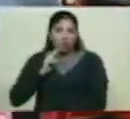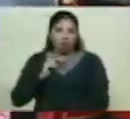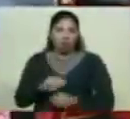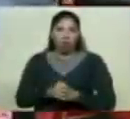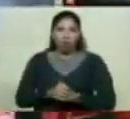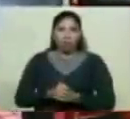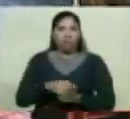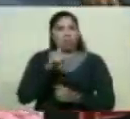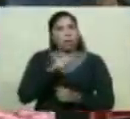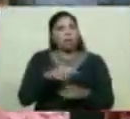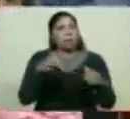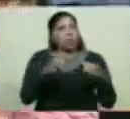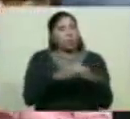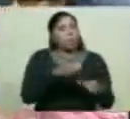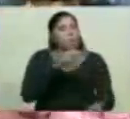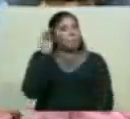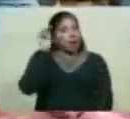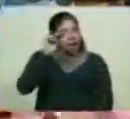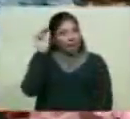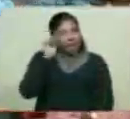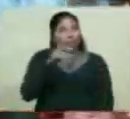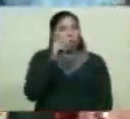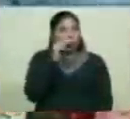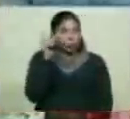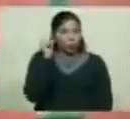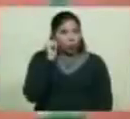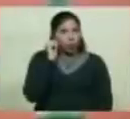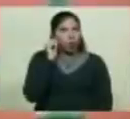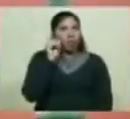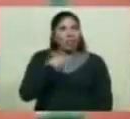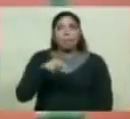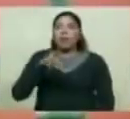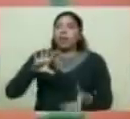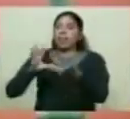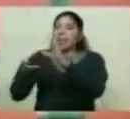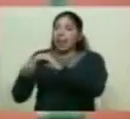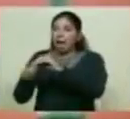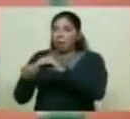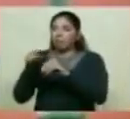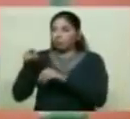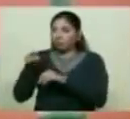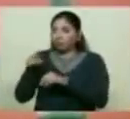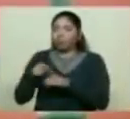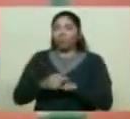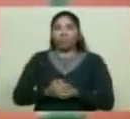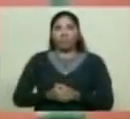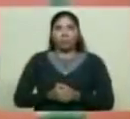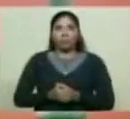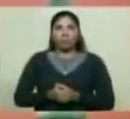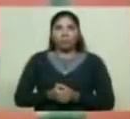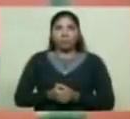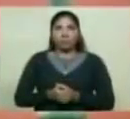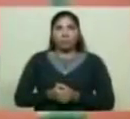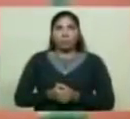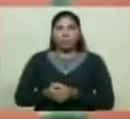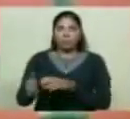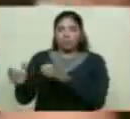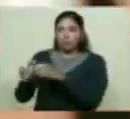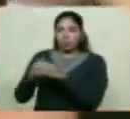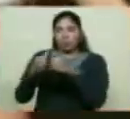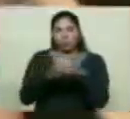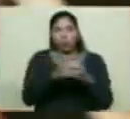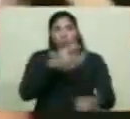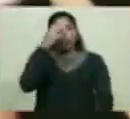a los maestros a las maestras los comités locales de abastecimiento y producción las brigadas de somos